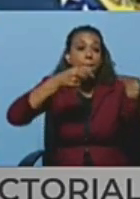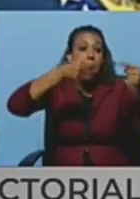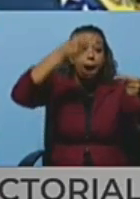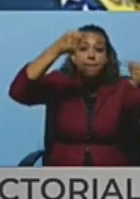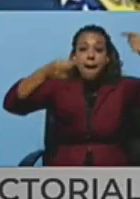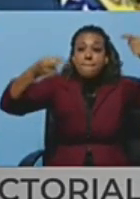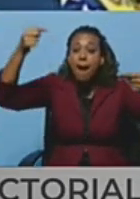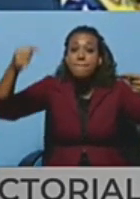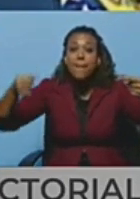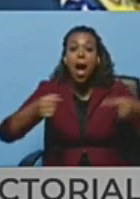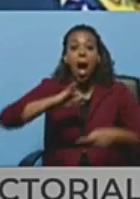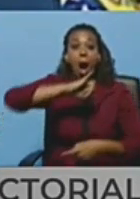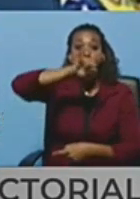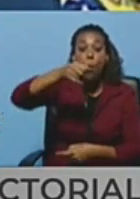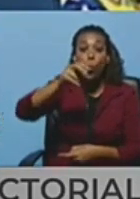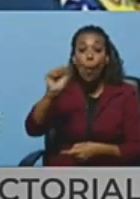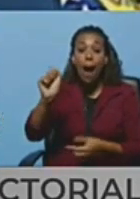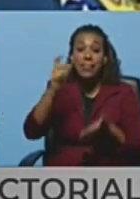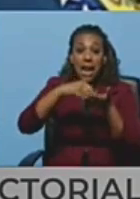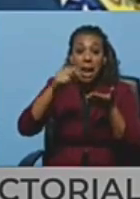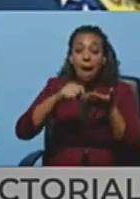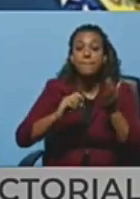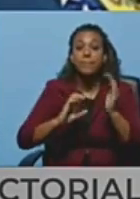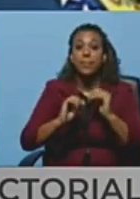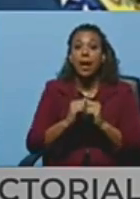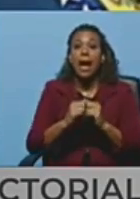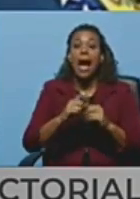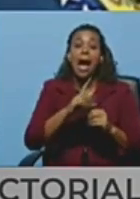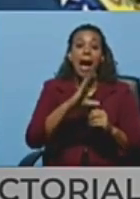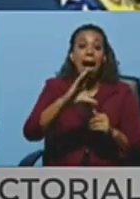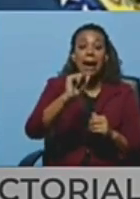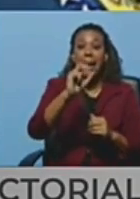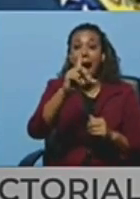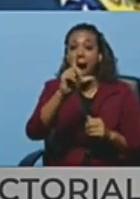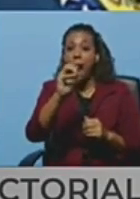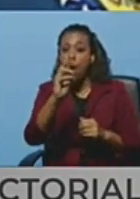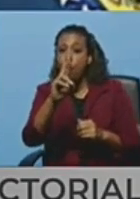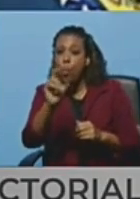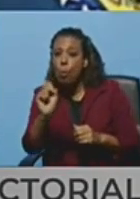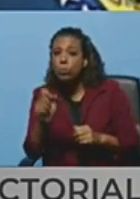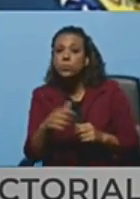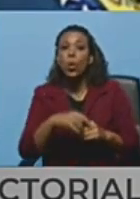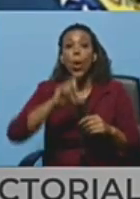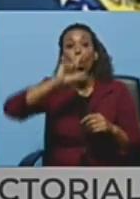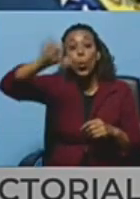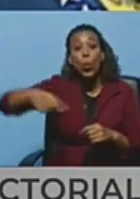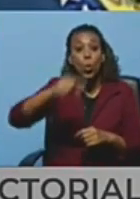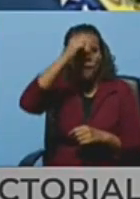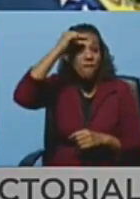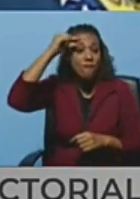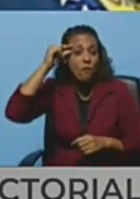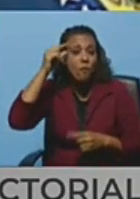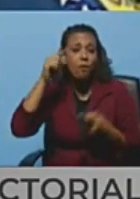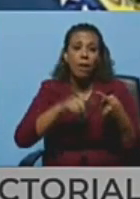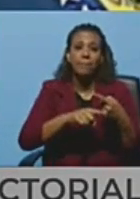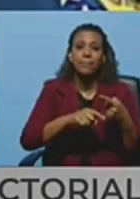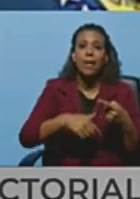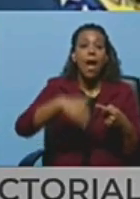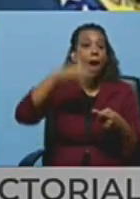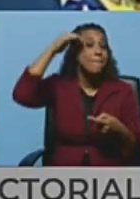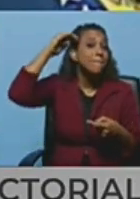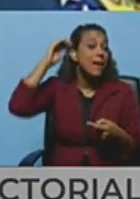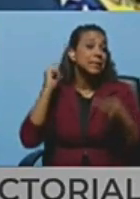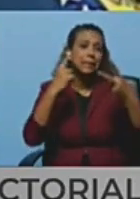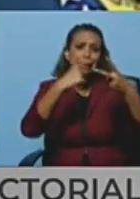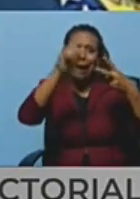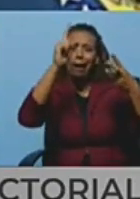Juan Pablo Guanipa, que lo vimos ahí en una foto. Carlos Vecchio, Julio Borges, María